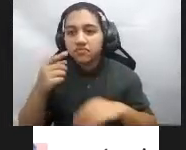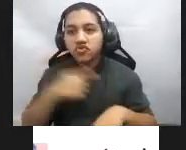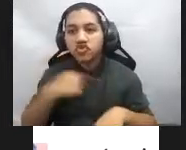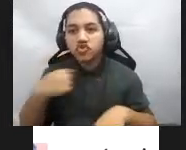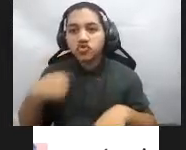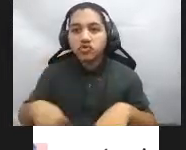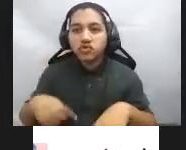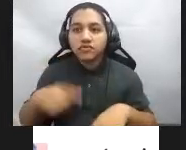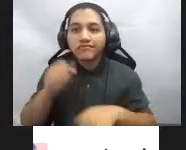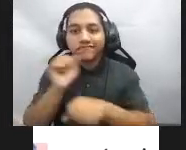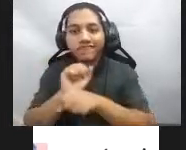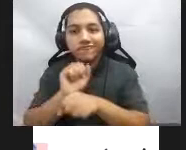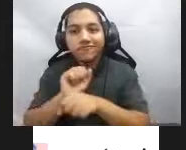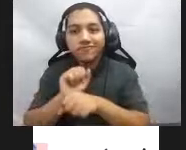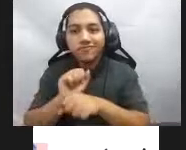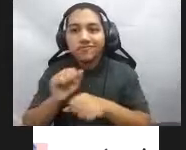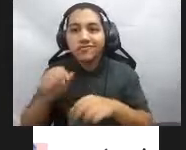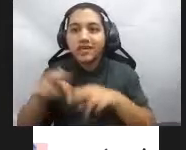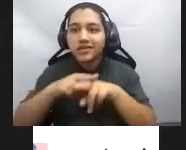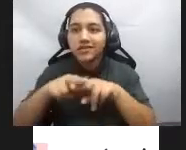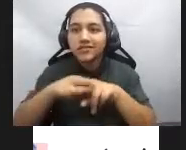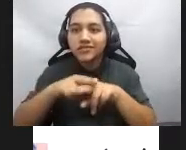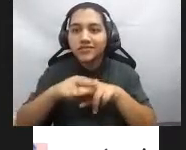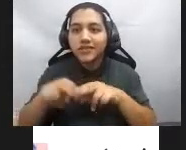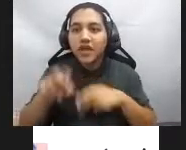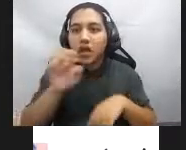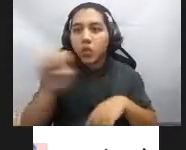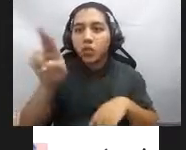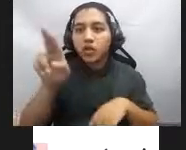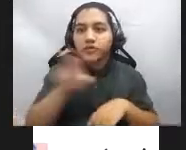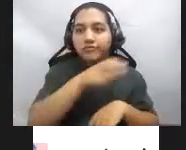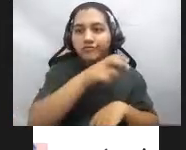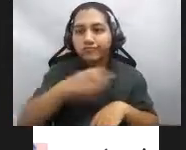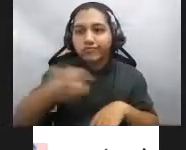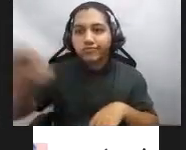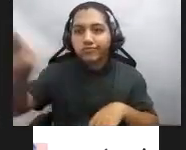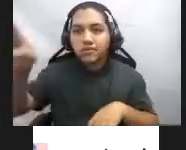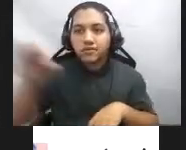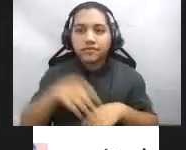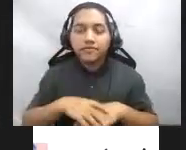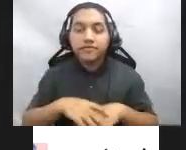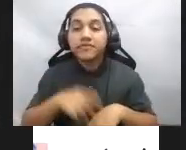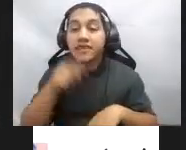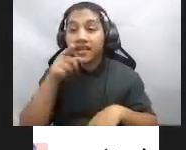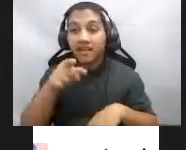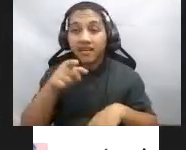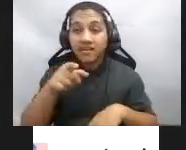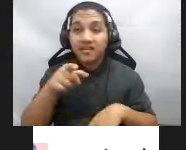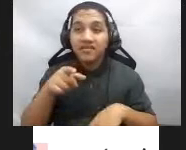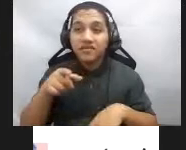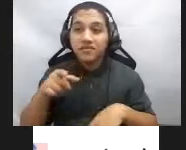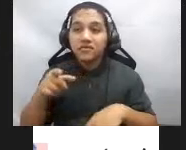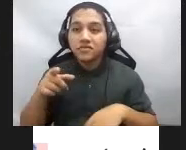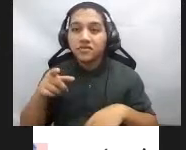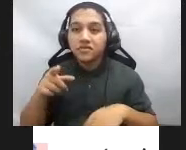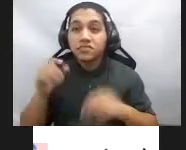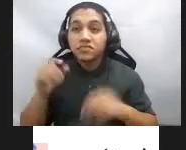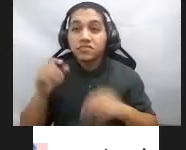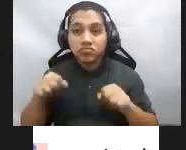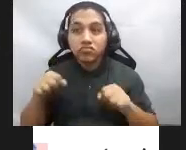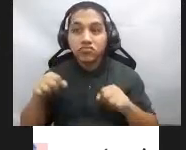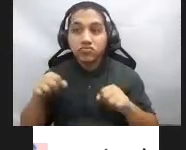el famoso ferrocarril transcontinental. Les digo más, este ferrocarril se pudo culminar con